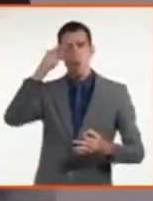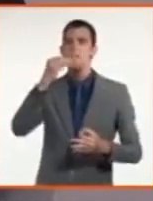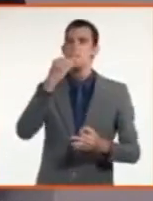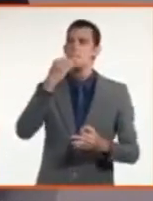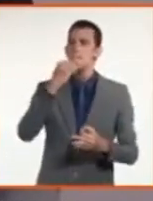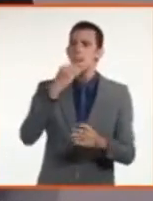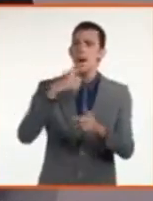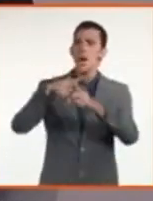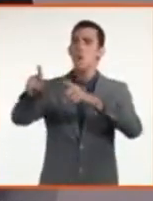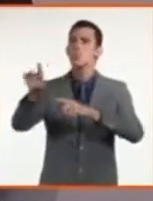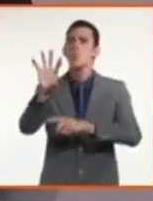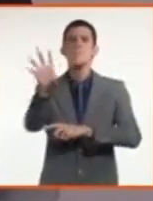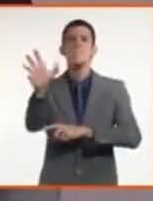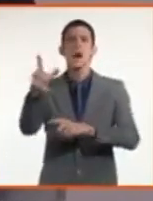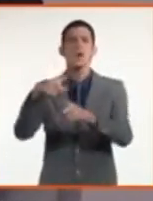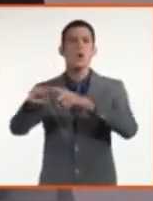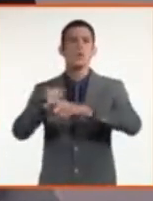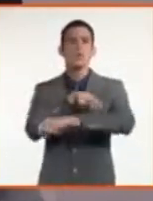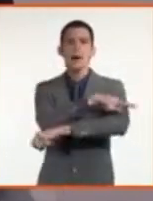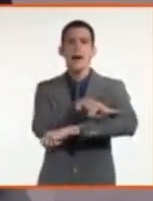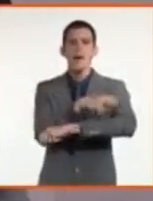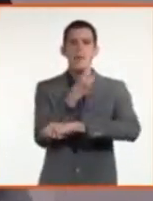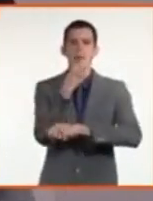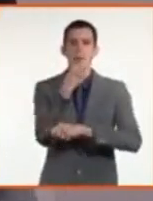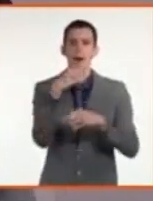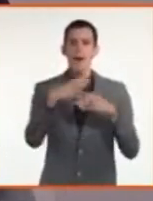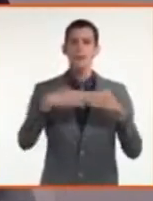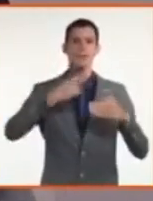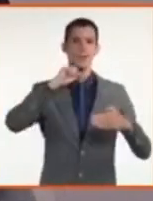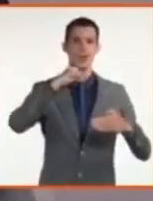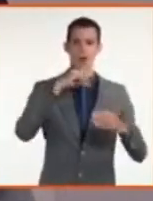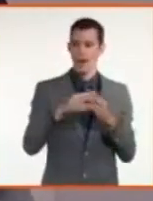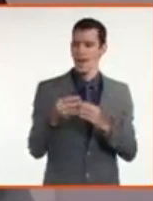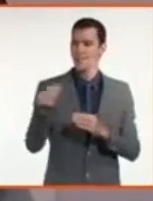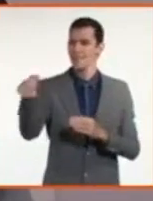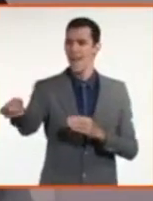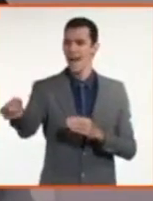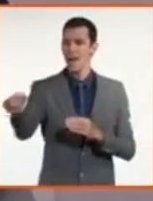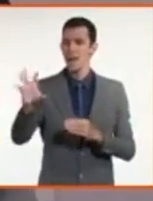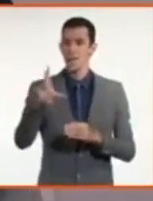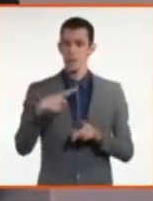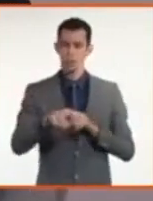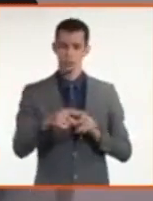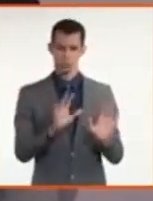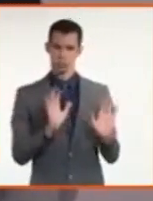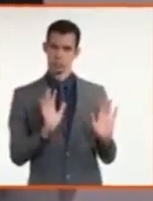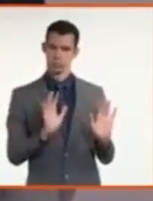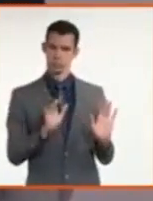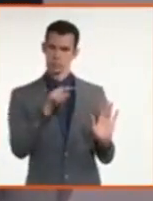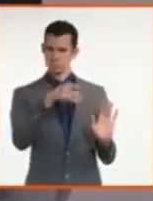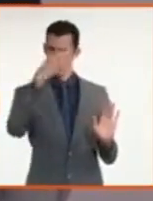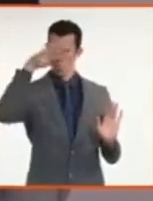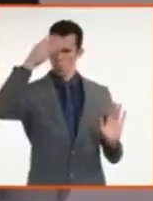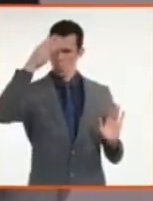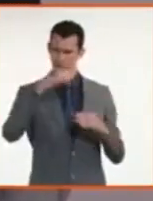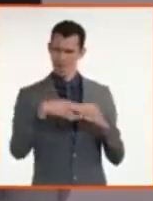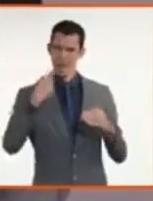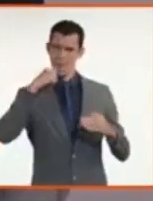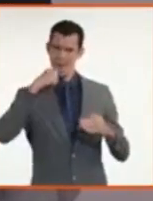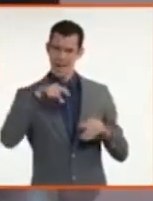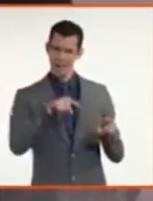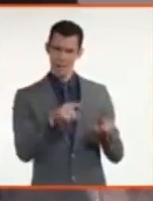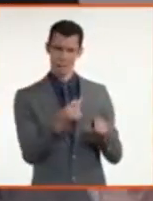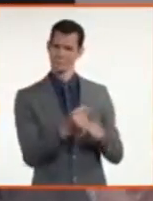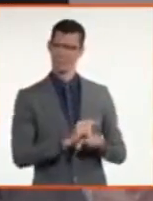hacedor lamentablemente pero tenemos ahora una oportunidad de utilizarlo en el mercado cambiar entonces ese fue el análisis que hicimos no es que